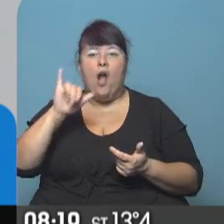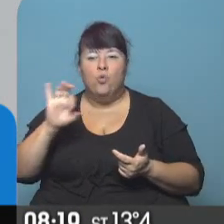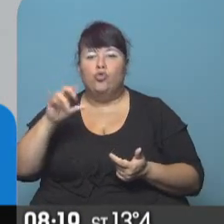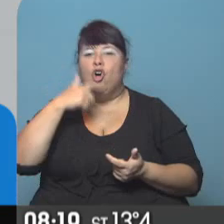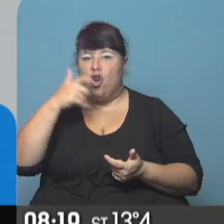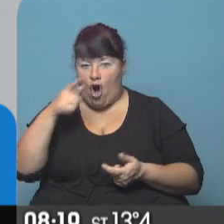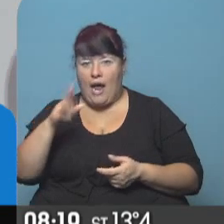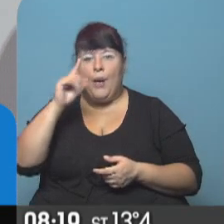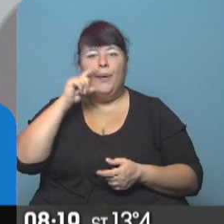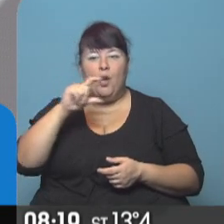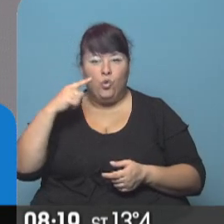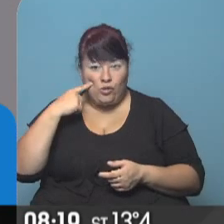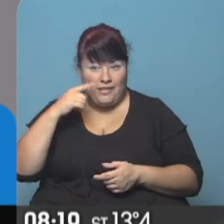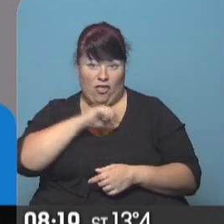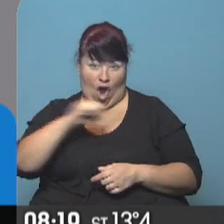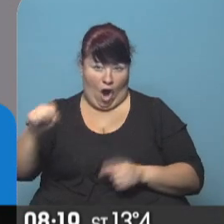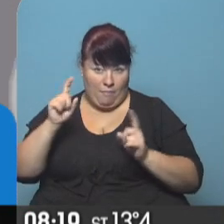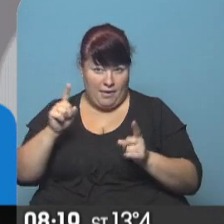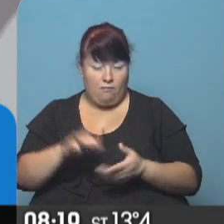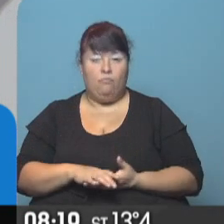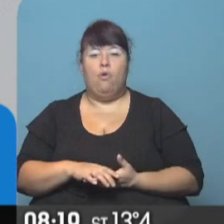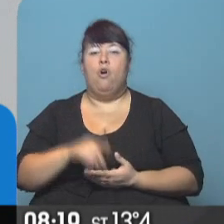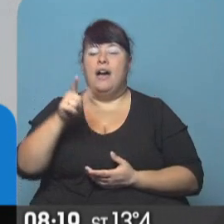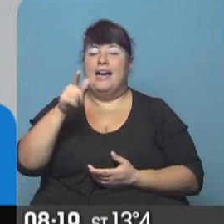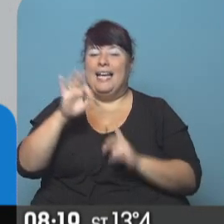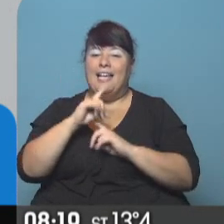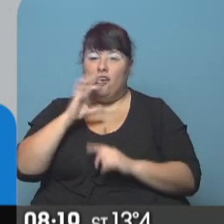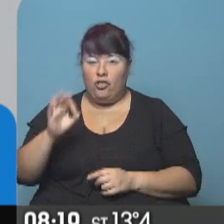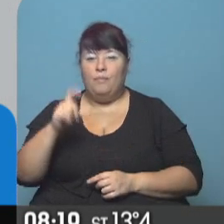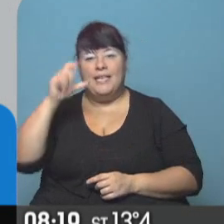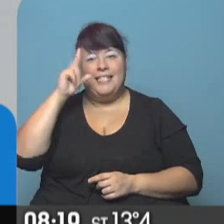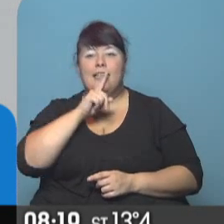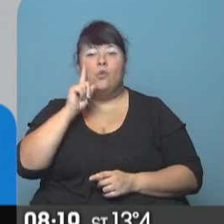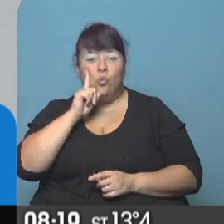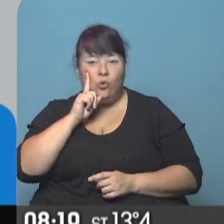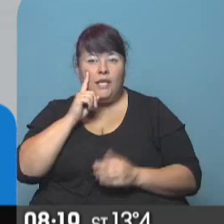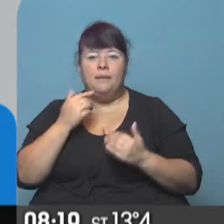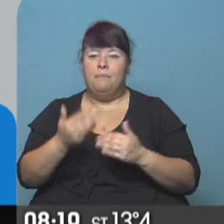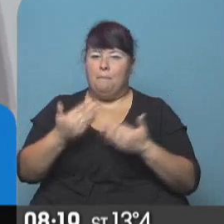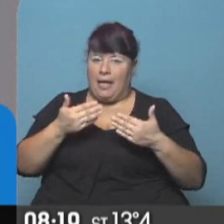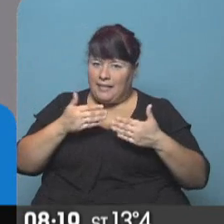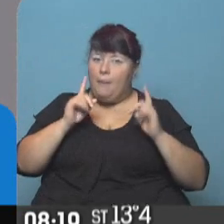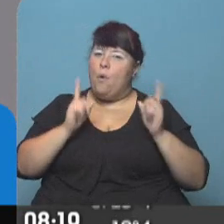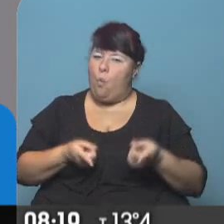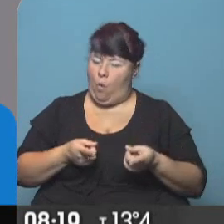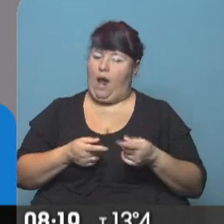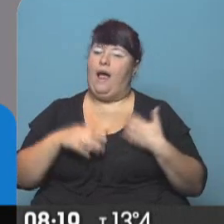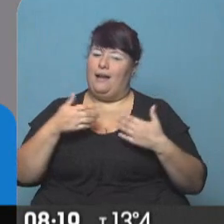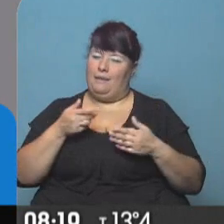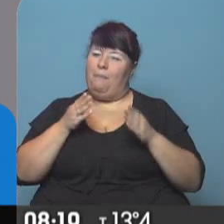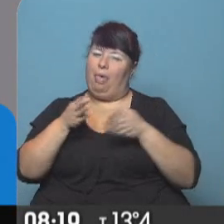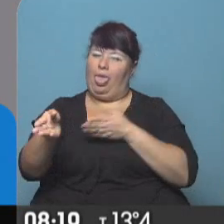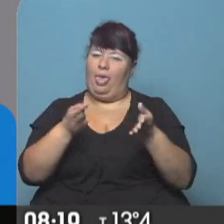Rojas. Belucci, el del golazo allí en Quito. Cerutti tirado unos metros atrás, pero seguramente con mucha llegada